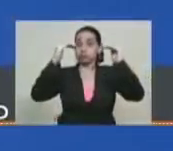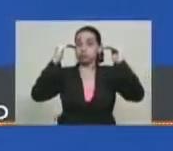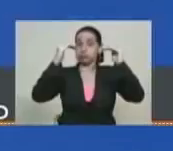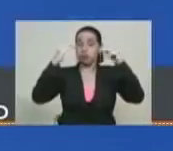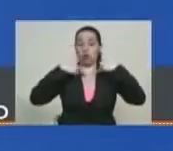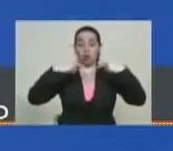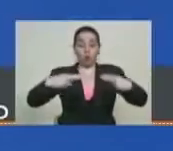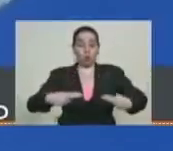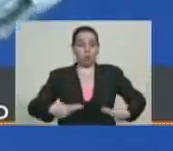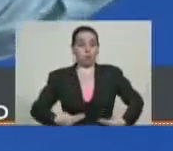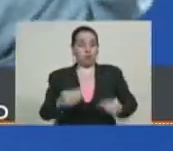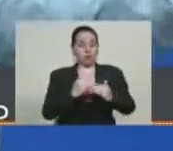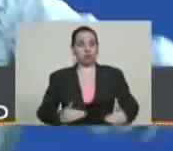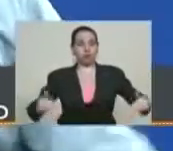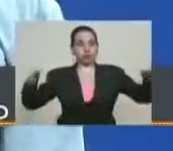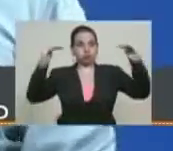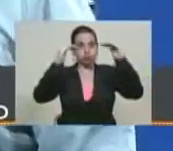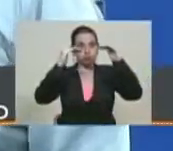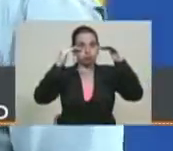humanístico,